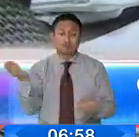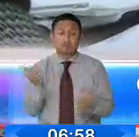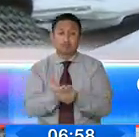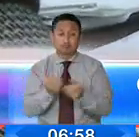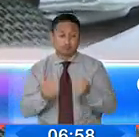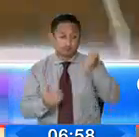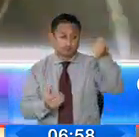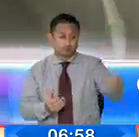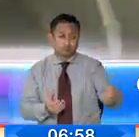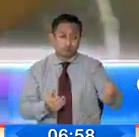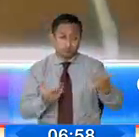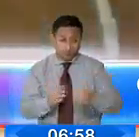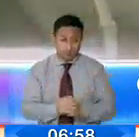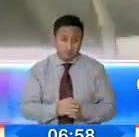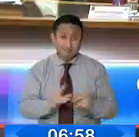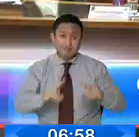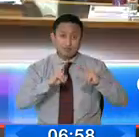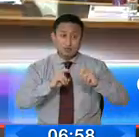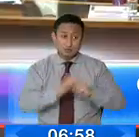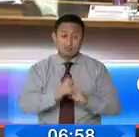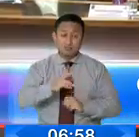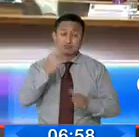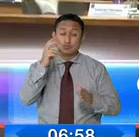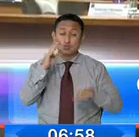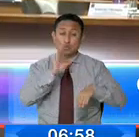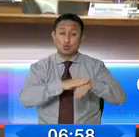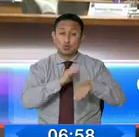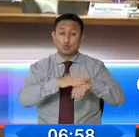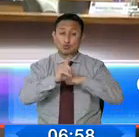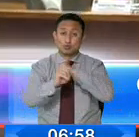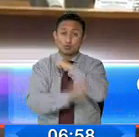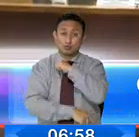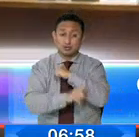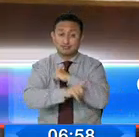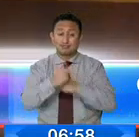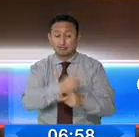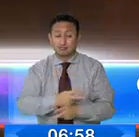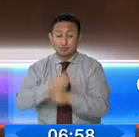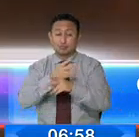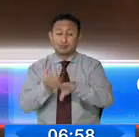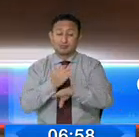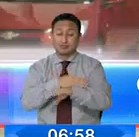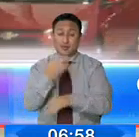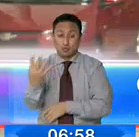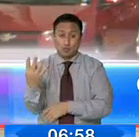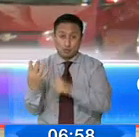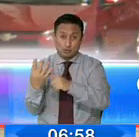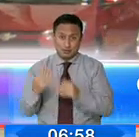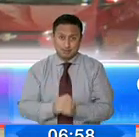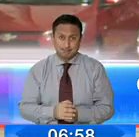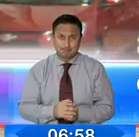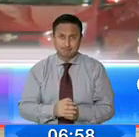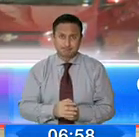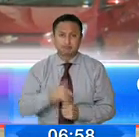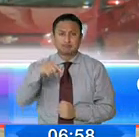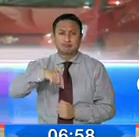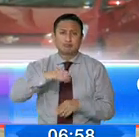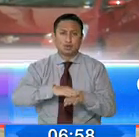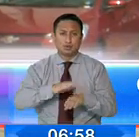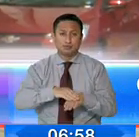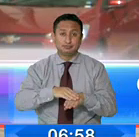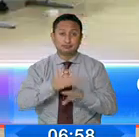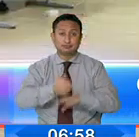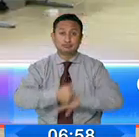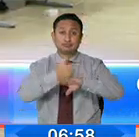por indicios de responsabilidad penal en contra de los consejeros antes mencionados. Esto luego de que la